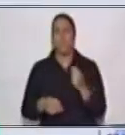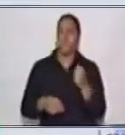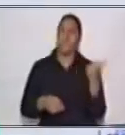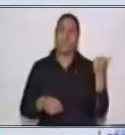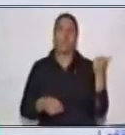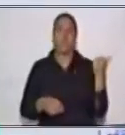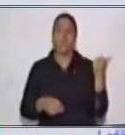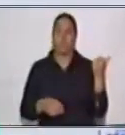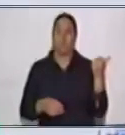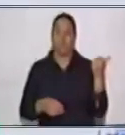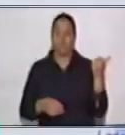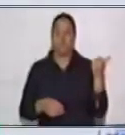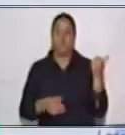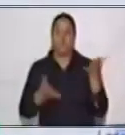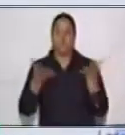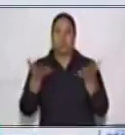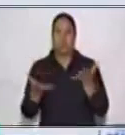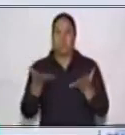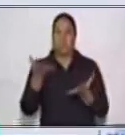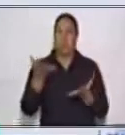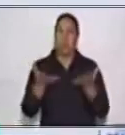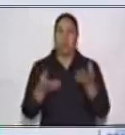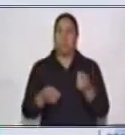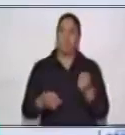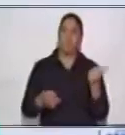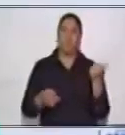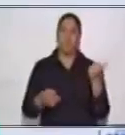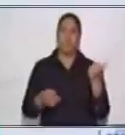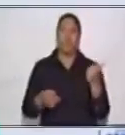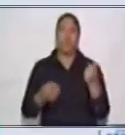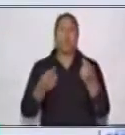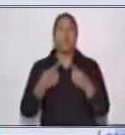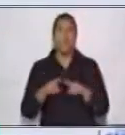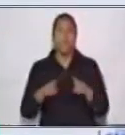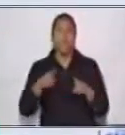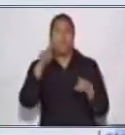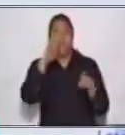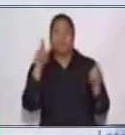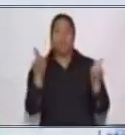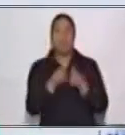Pero al sacar estos dos, también me doy cuenta que debo de sacar